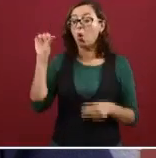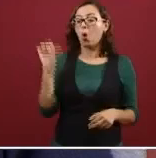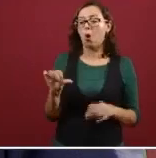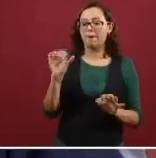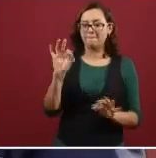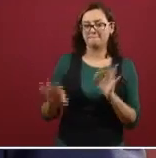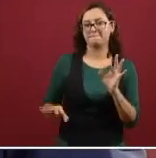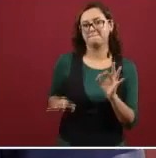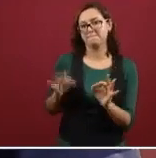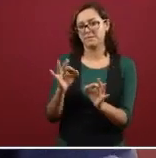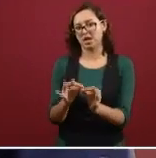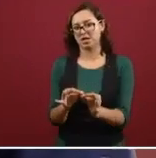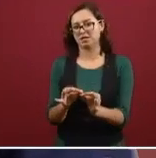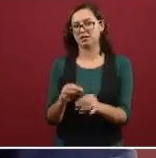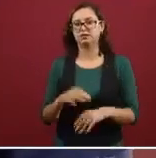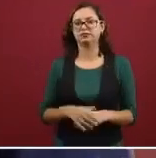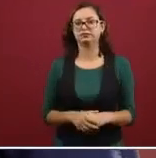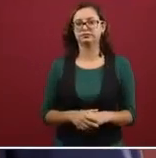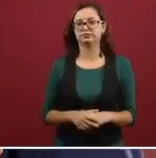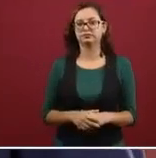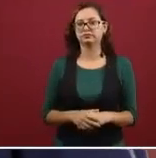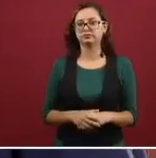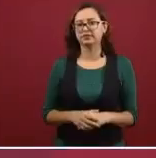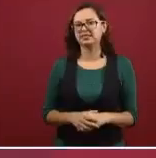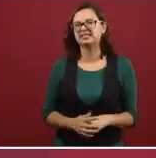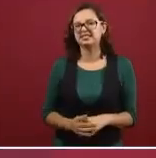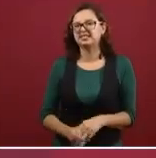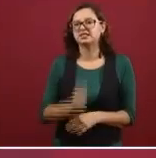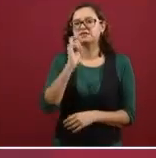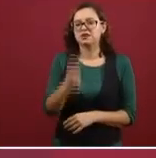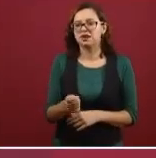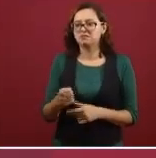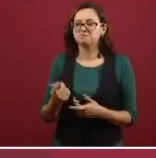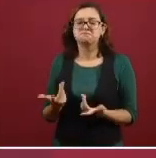O sea, el primer intercambio.